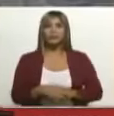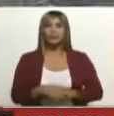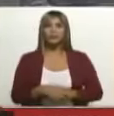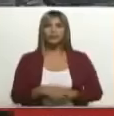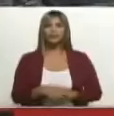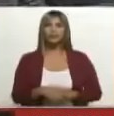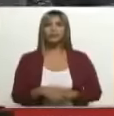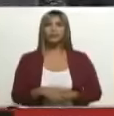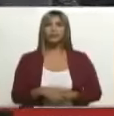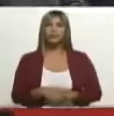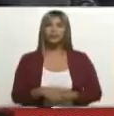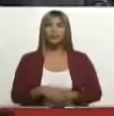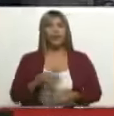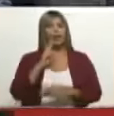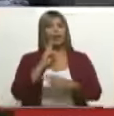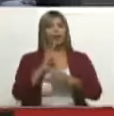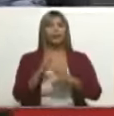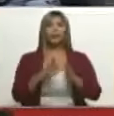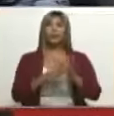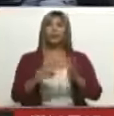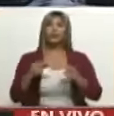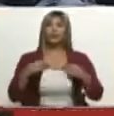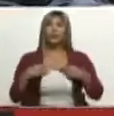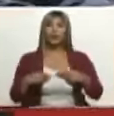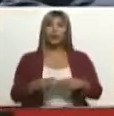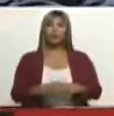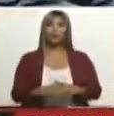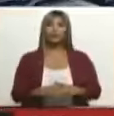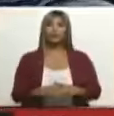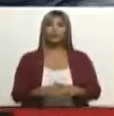El respeto profundo a los derechos humanos,